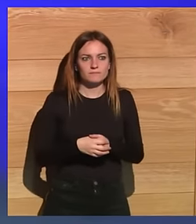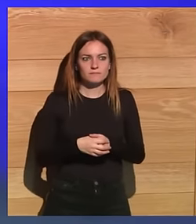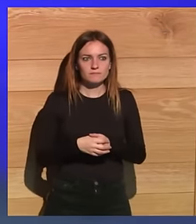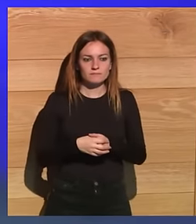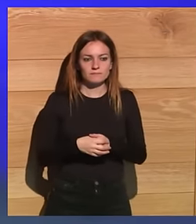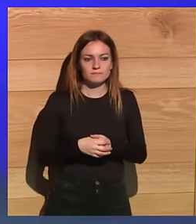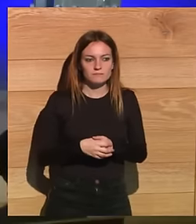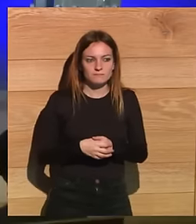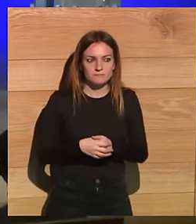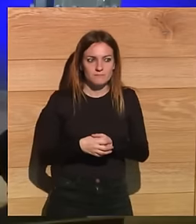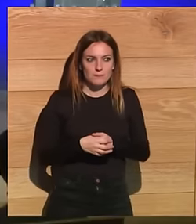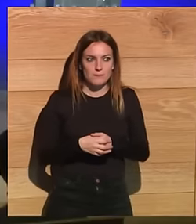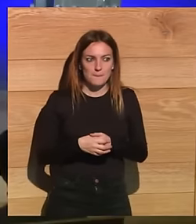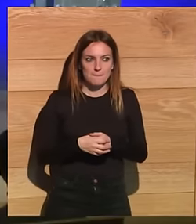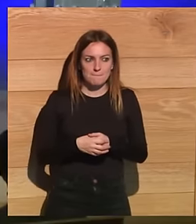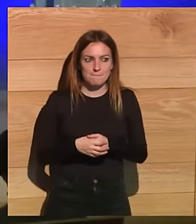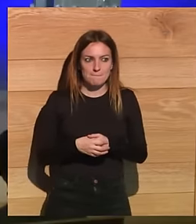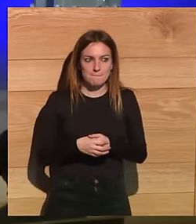lenguaje,